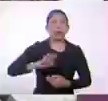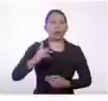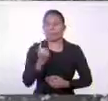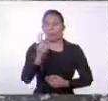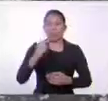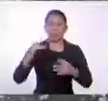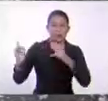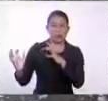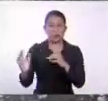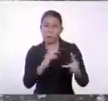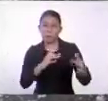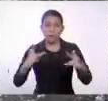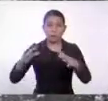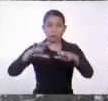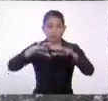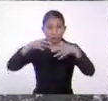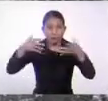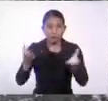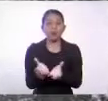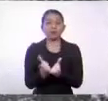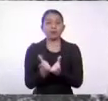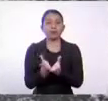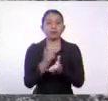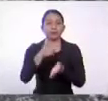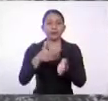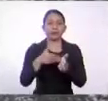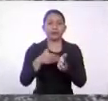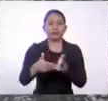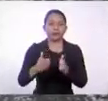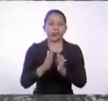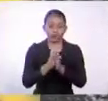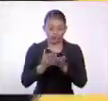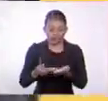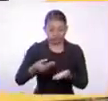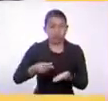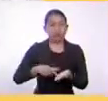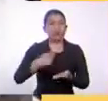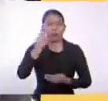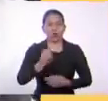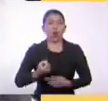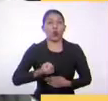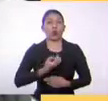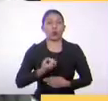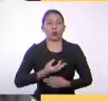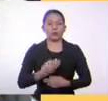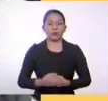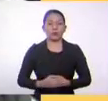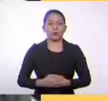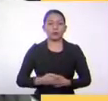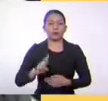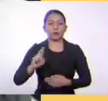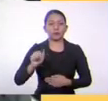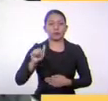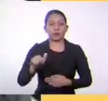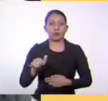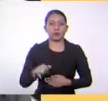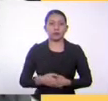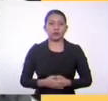Mundial, comienzan a destacarse en el plano literario autores como Ray Bradbury,